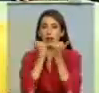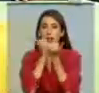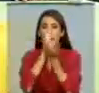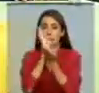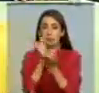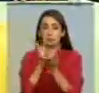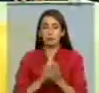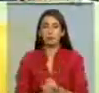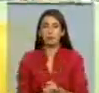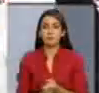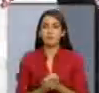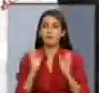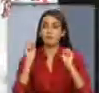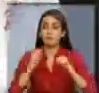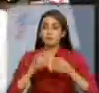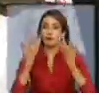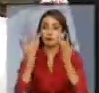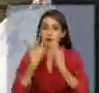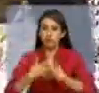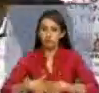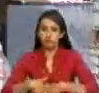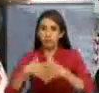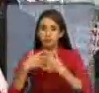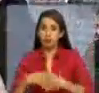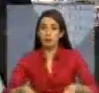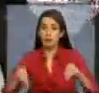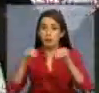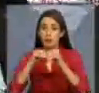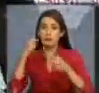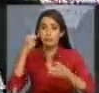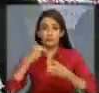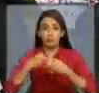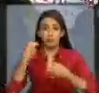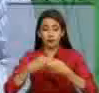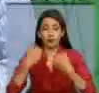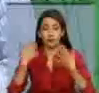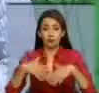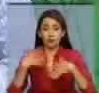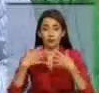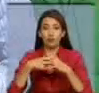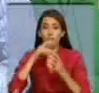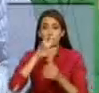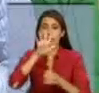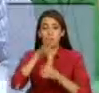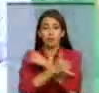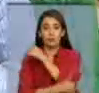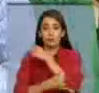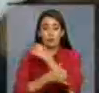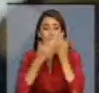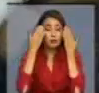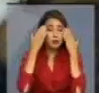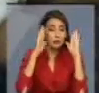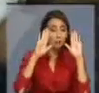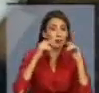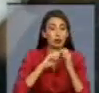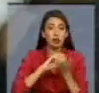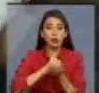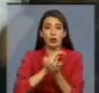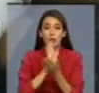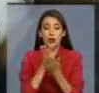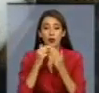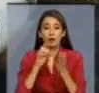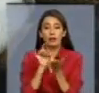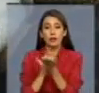Se agudiza la crisis interna en Alianza País. El Buró Político del Gobierno desconoce la decisión de separar a Lenín Moreno de la presidencia